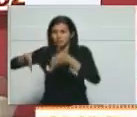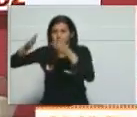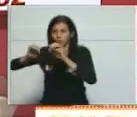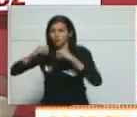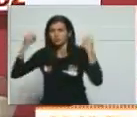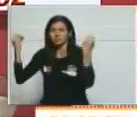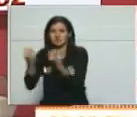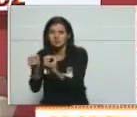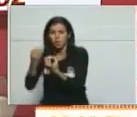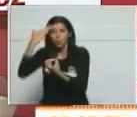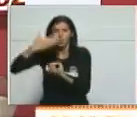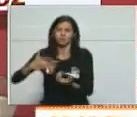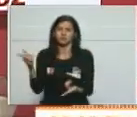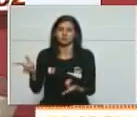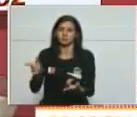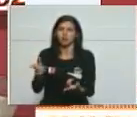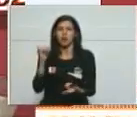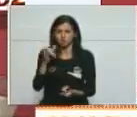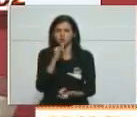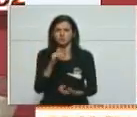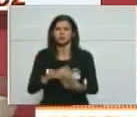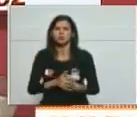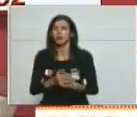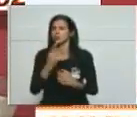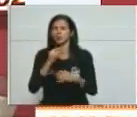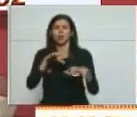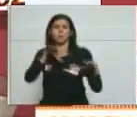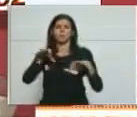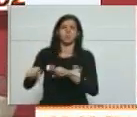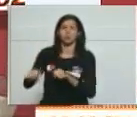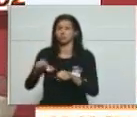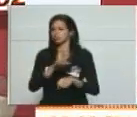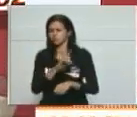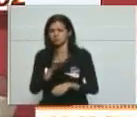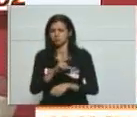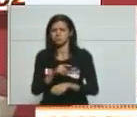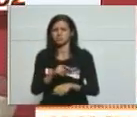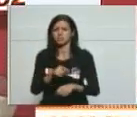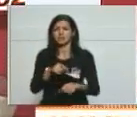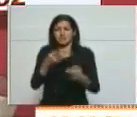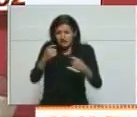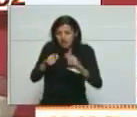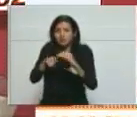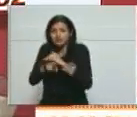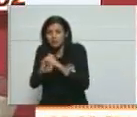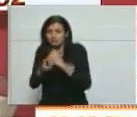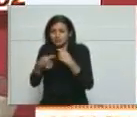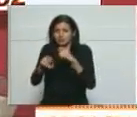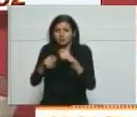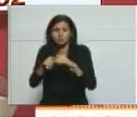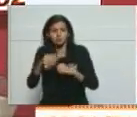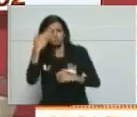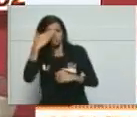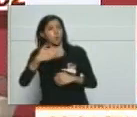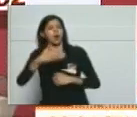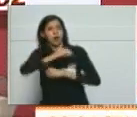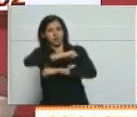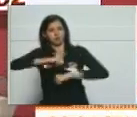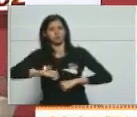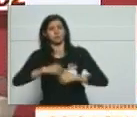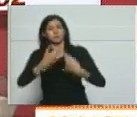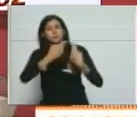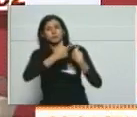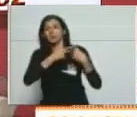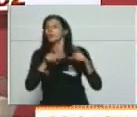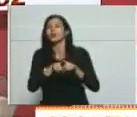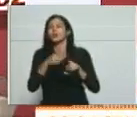que, bueno, yo, ahí está una noticia, como que tomado el cuartel, no lo tomaron nada. Pasaron ahí, trataron y la Guardia Nacional responsablemente. Lo mismo estaban haciendo